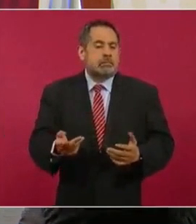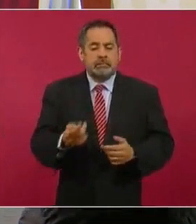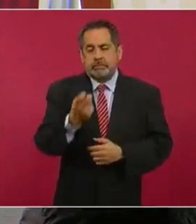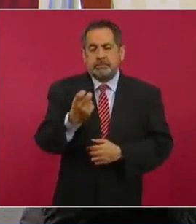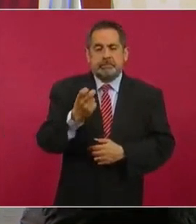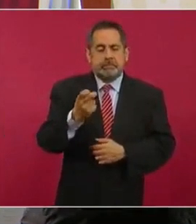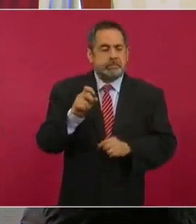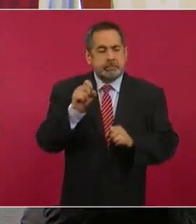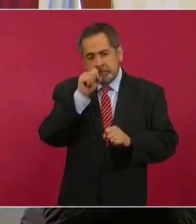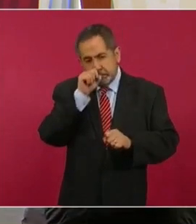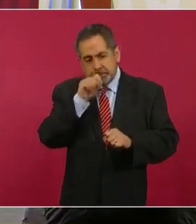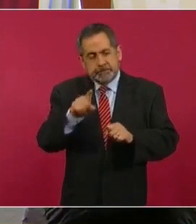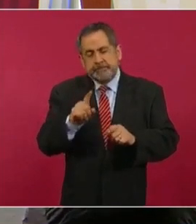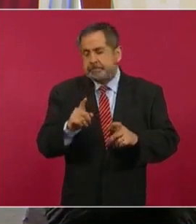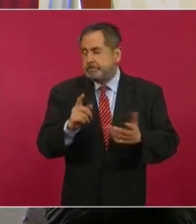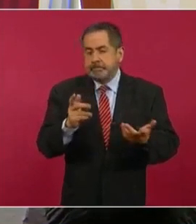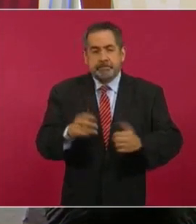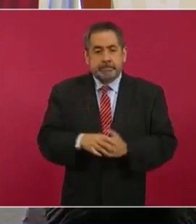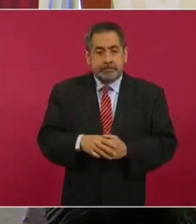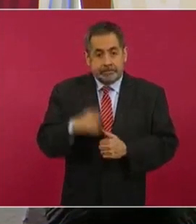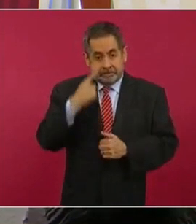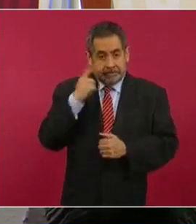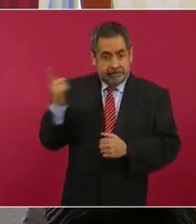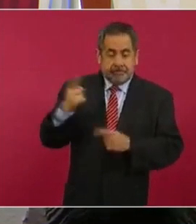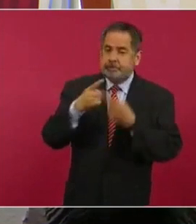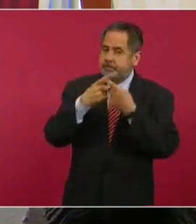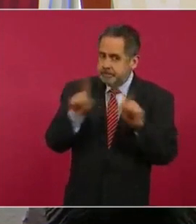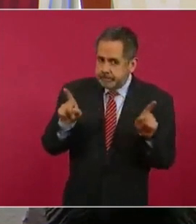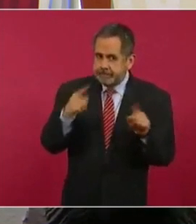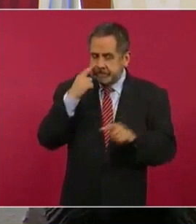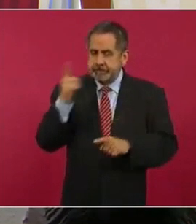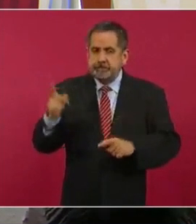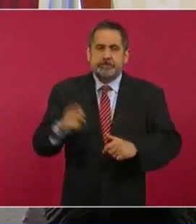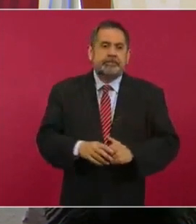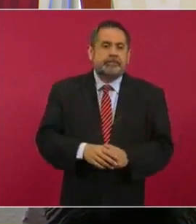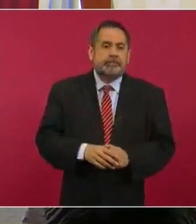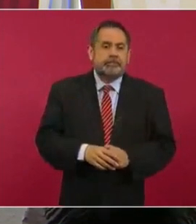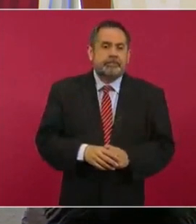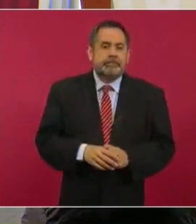es la diferencia. Y aquí está la diferencia.